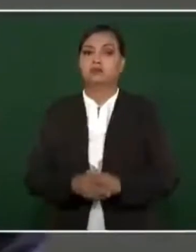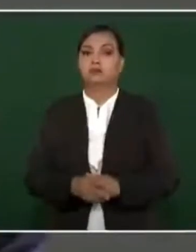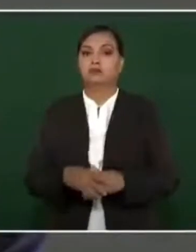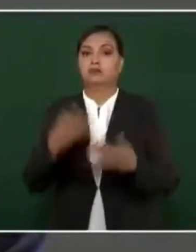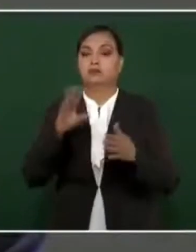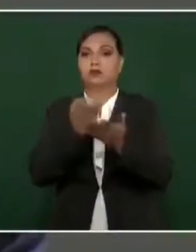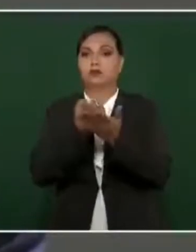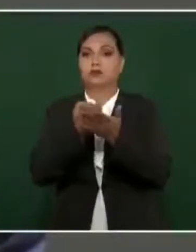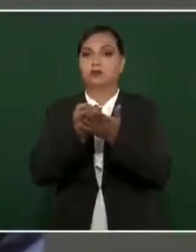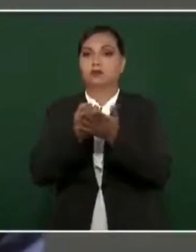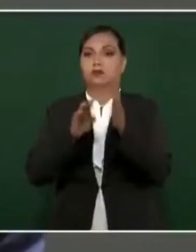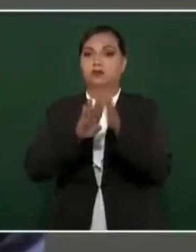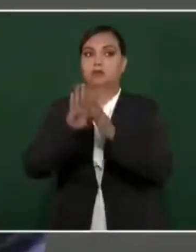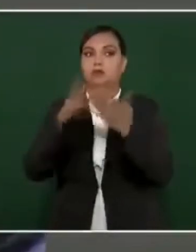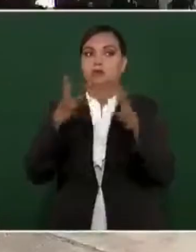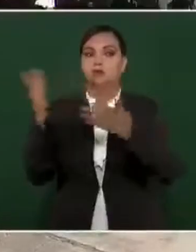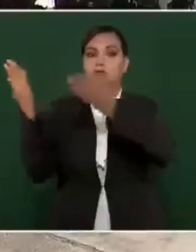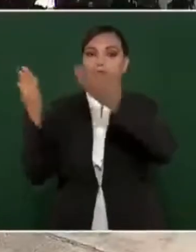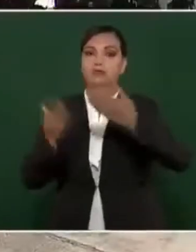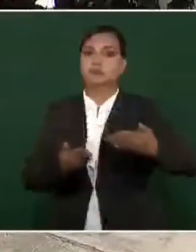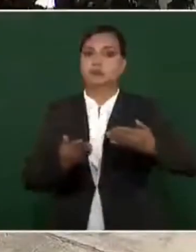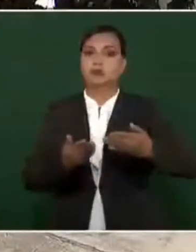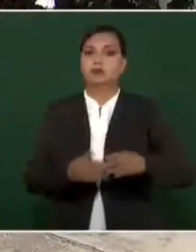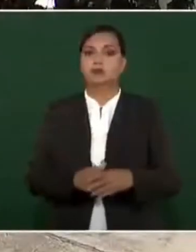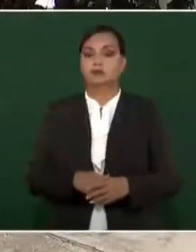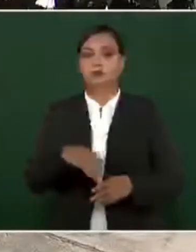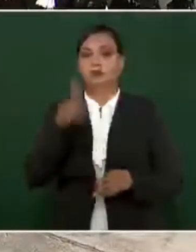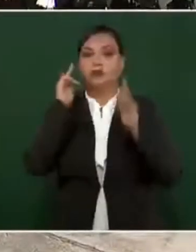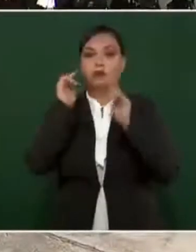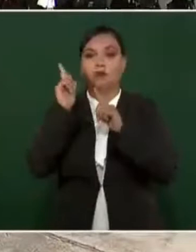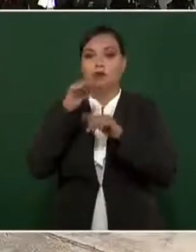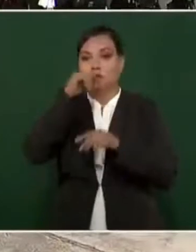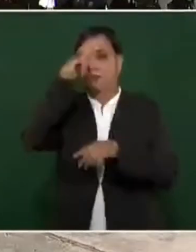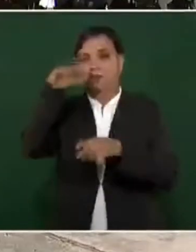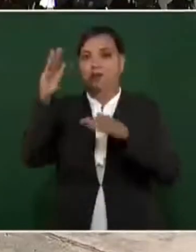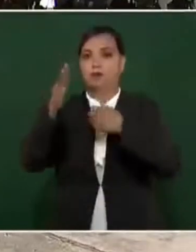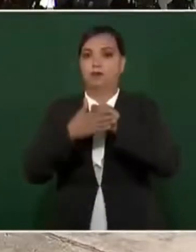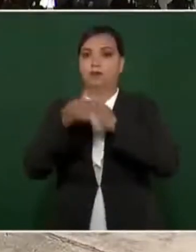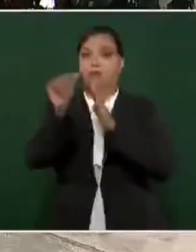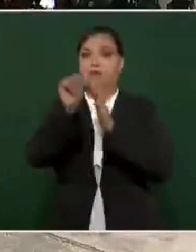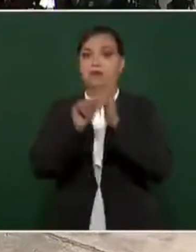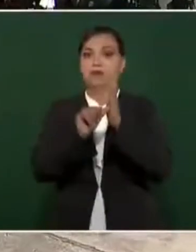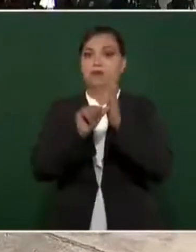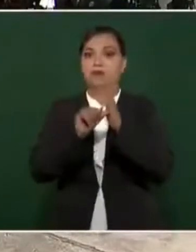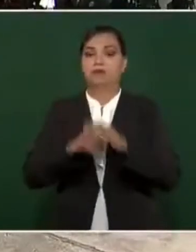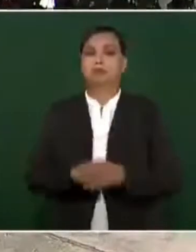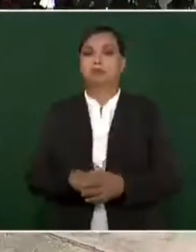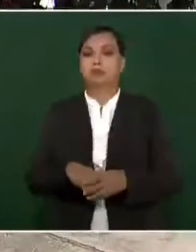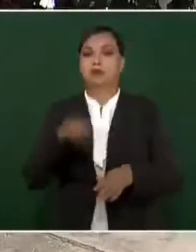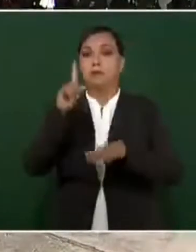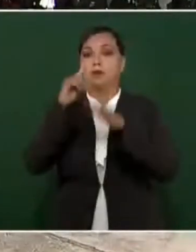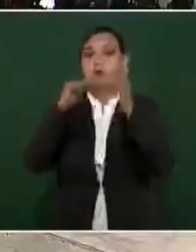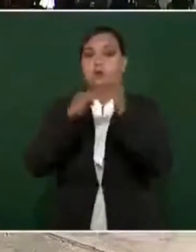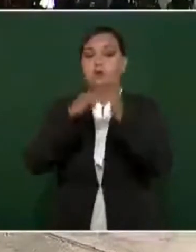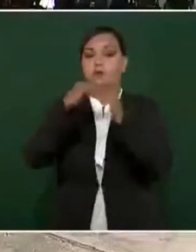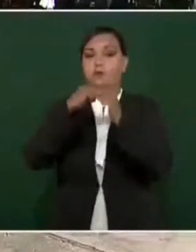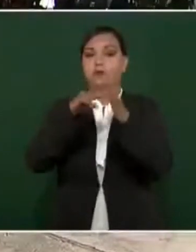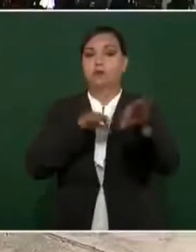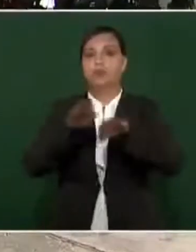próximo, a 1 millón de empleos más de los que teníamos antes de la pandemia.